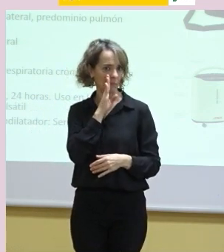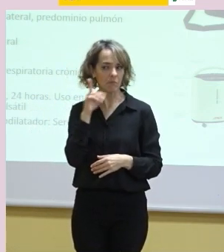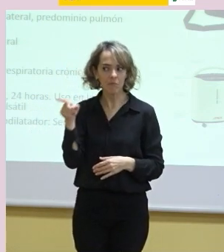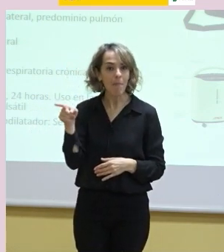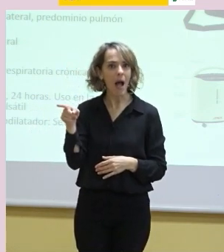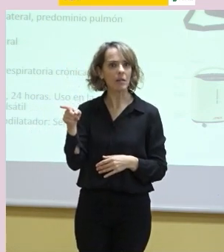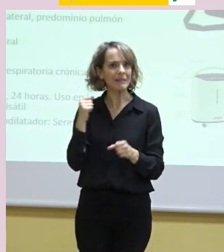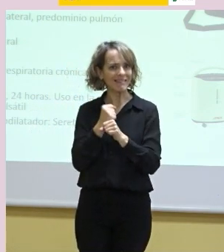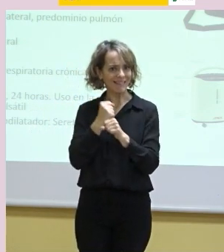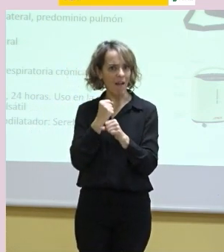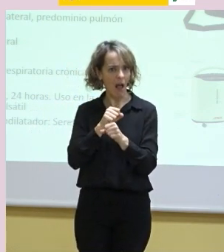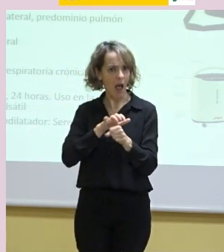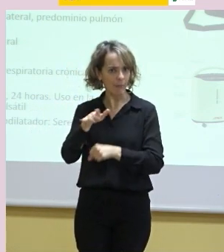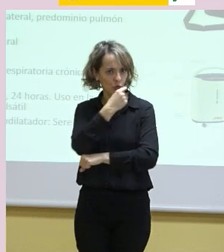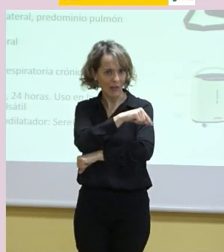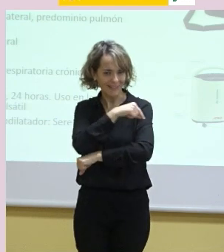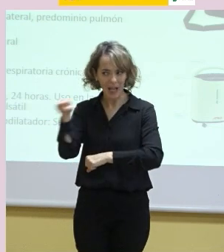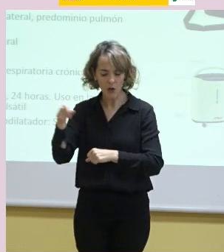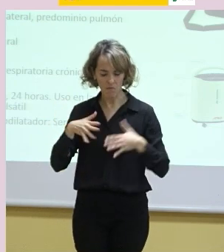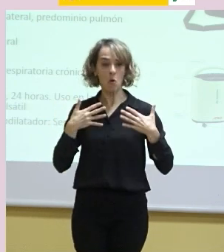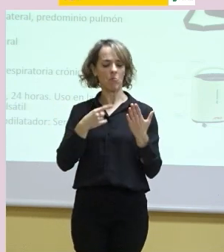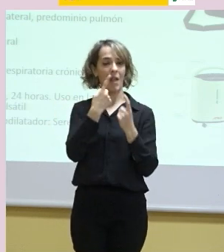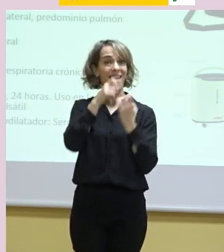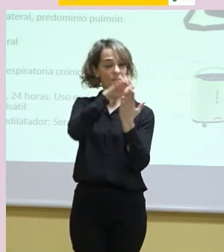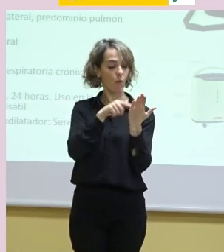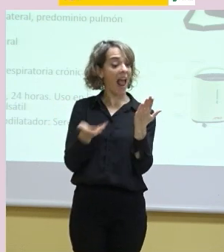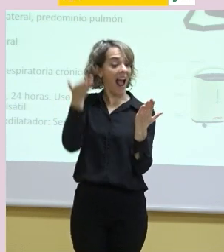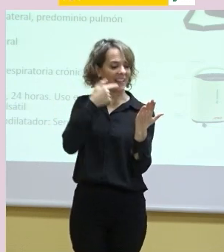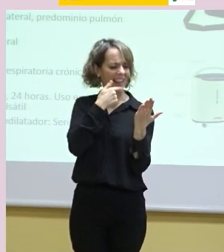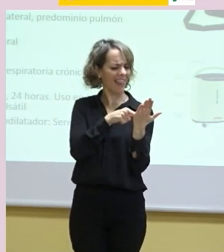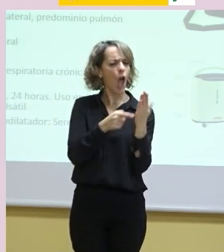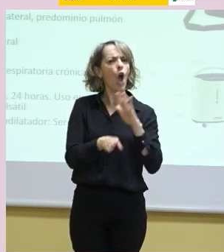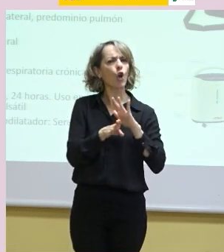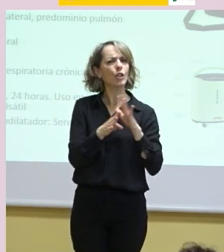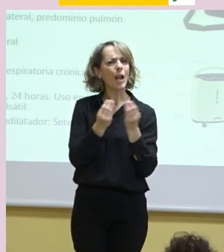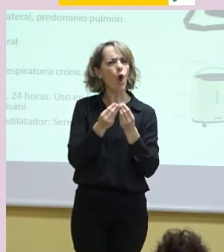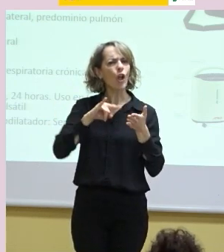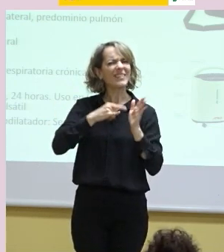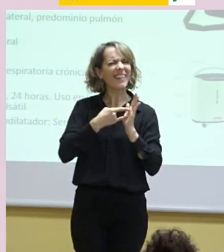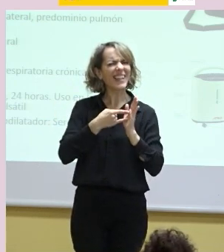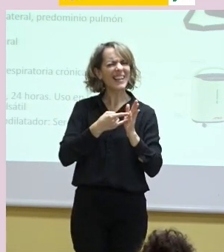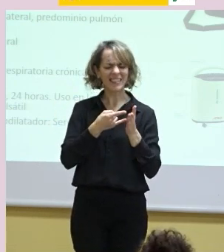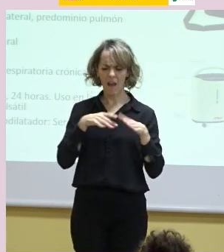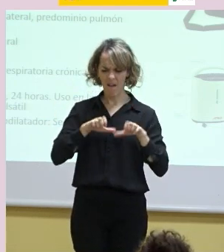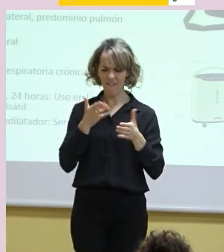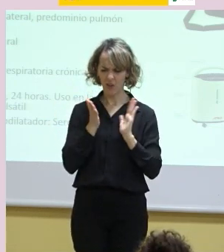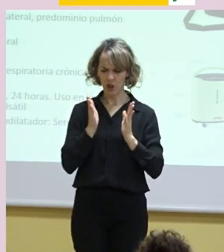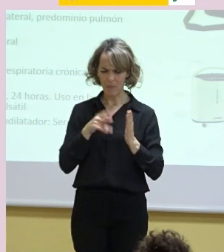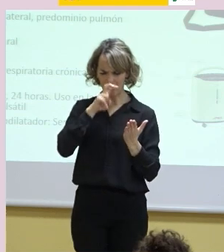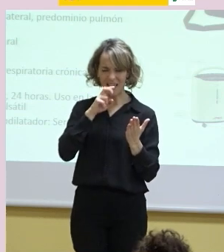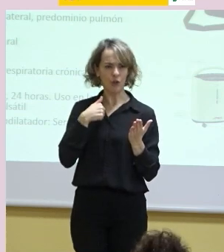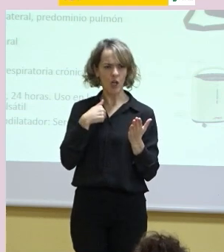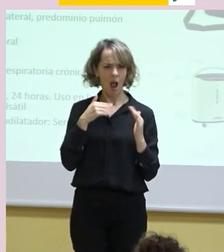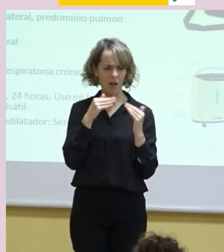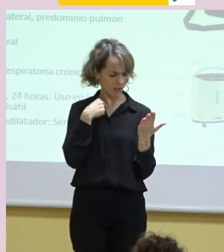es sanitaria, es que en el informe de alta ponía continuar con técnicas de fisioterapia respiratoria. Ella llegó a su casa, vio